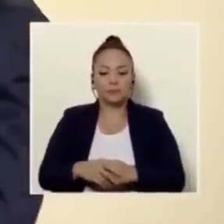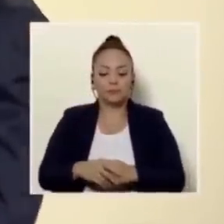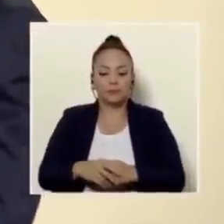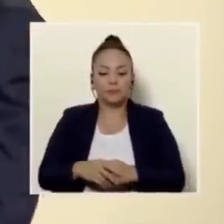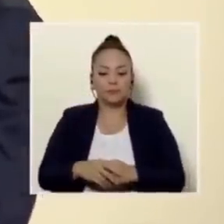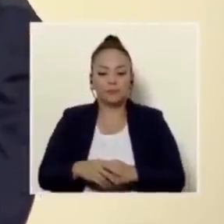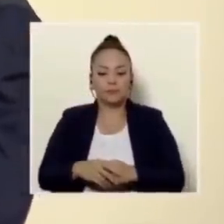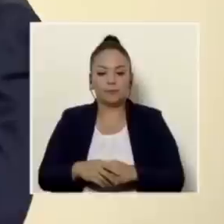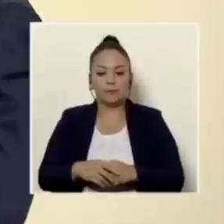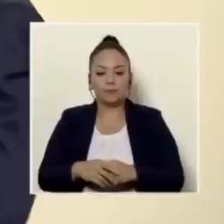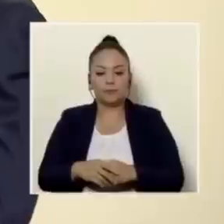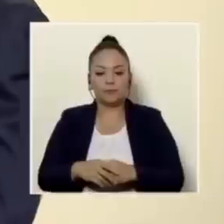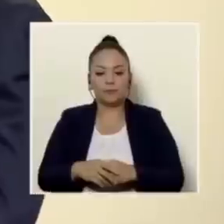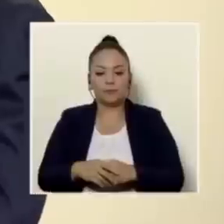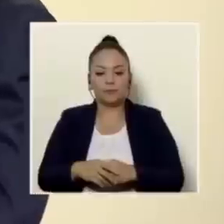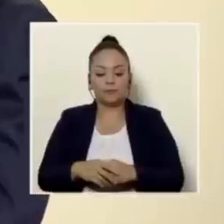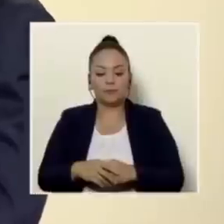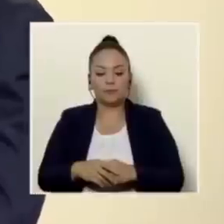¿A qué hora es la próxima?